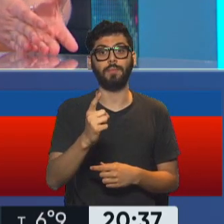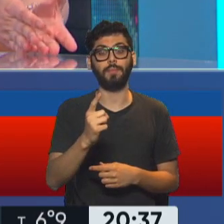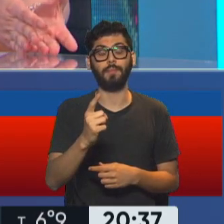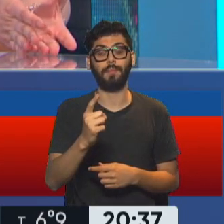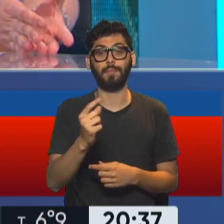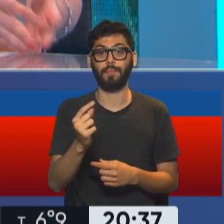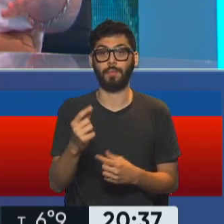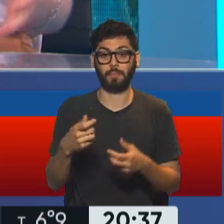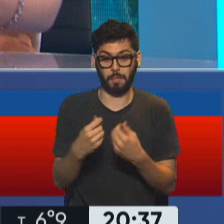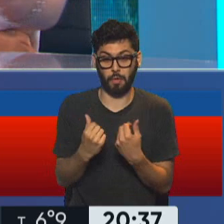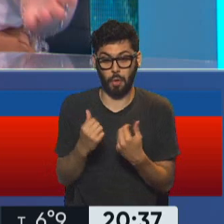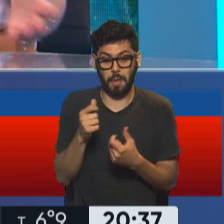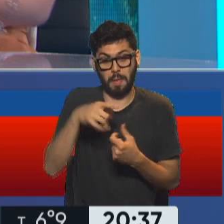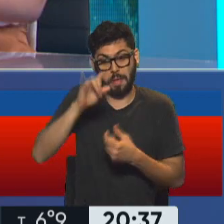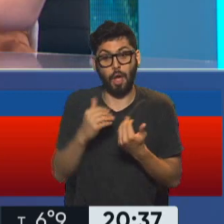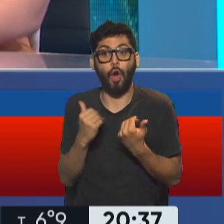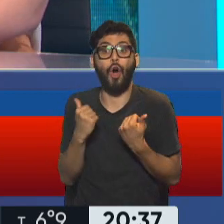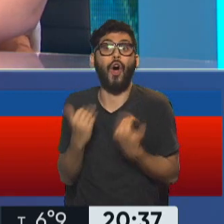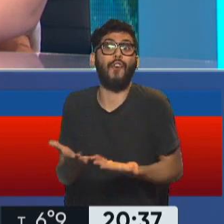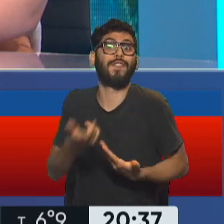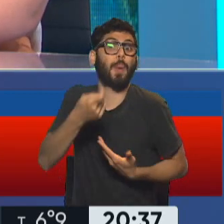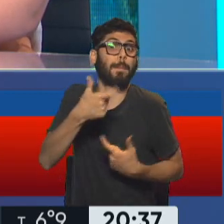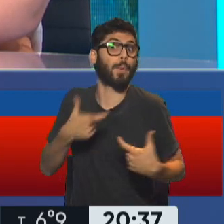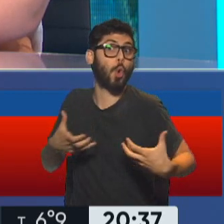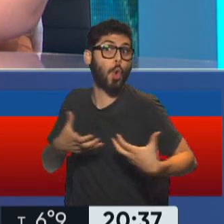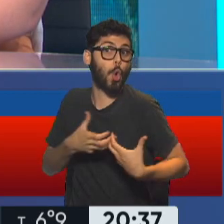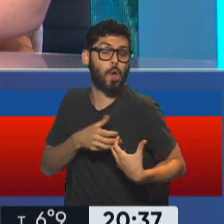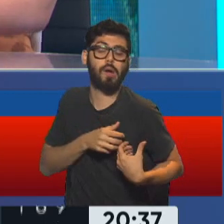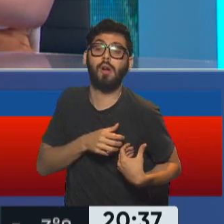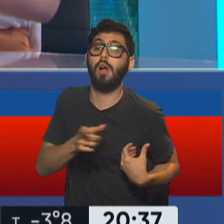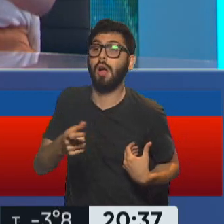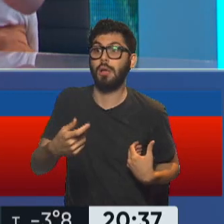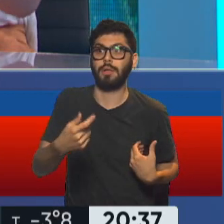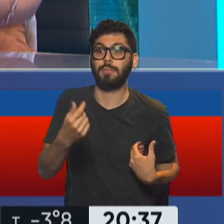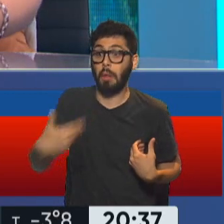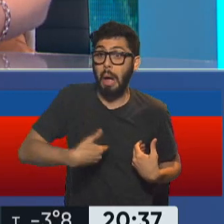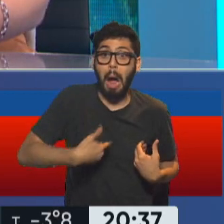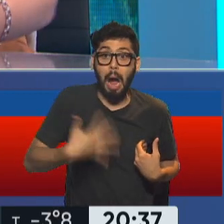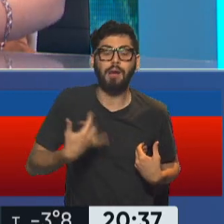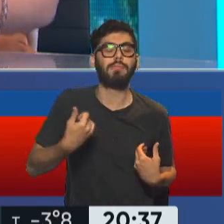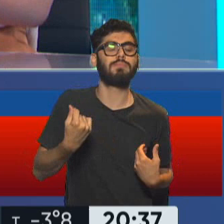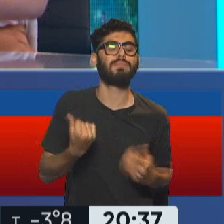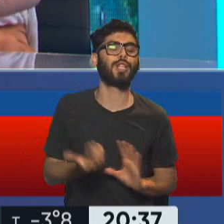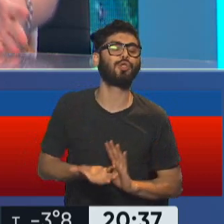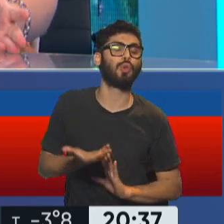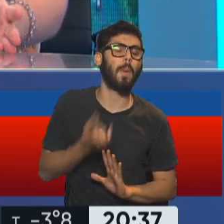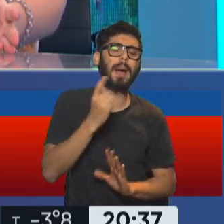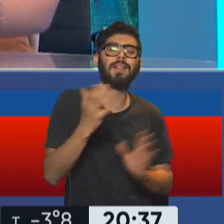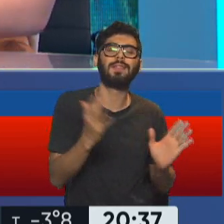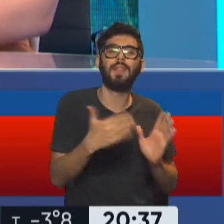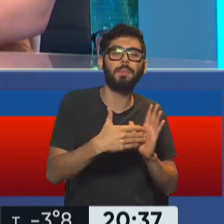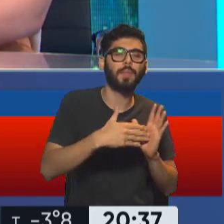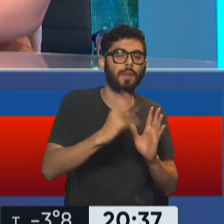de oferta dentro del mercado de Liniers, bueno, justamente que haya un incremento de los precios, cuestiones estacionales vinculadas a las pasturas. Bueno, hay